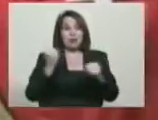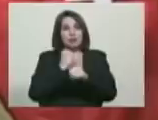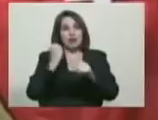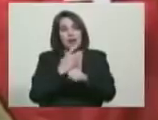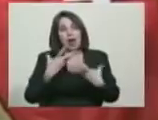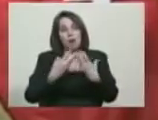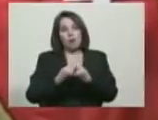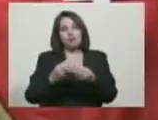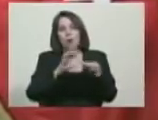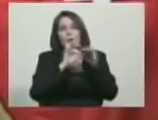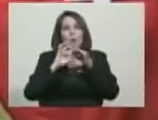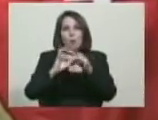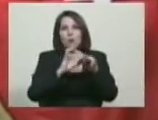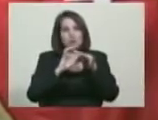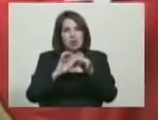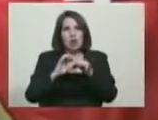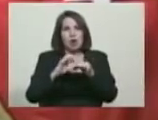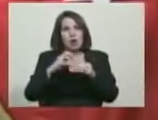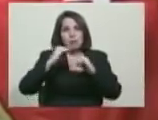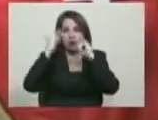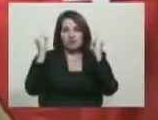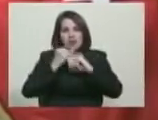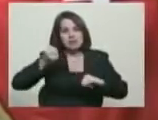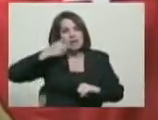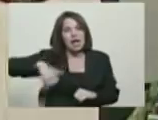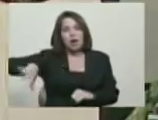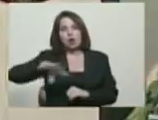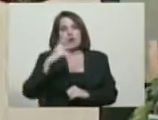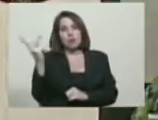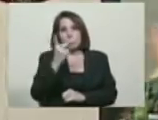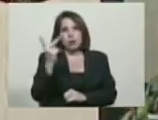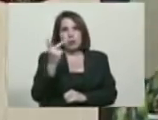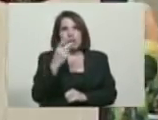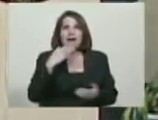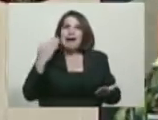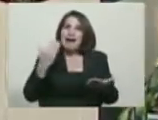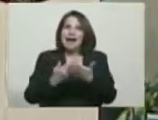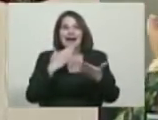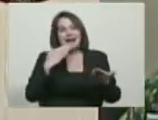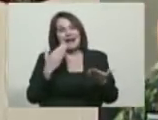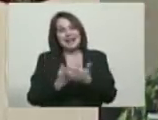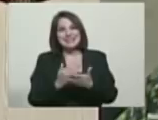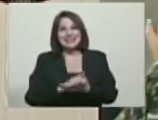y Venezuela, por la felicidad de nuestro pueblo. Muchas gracias. Muchas gracias.